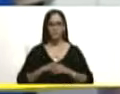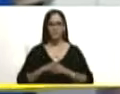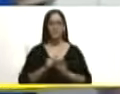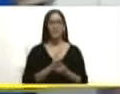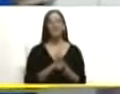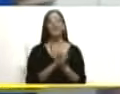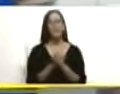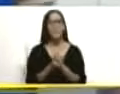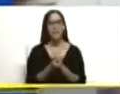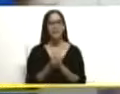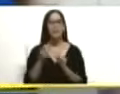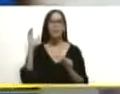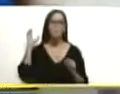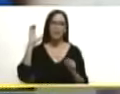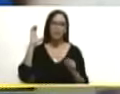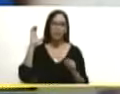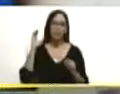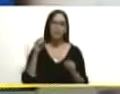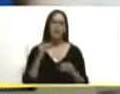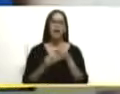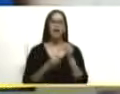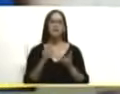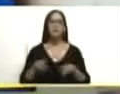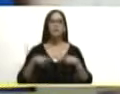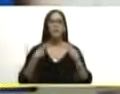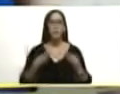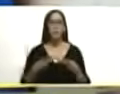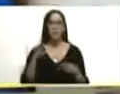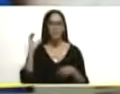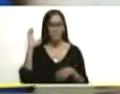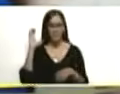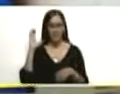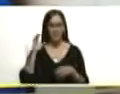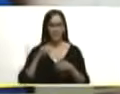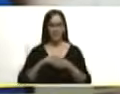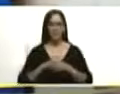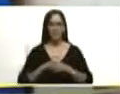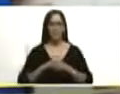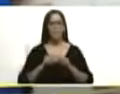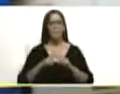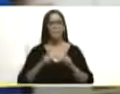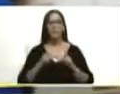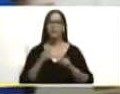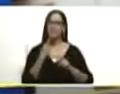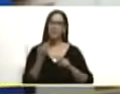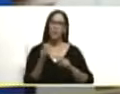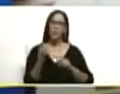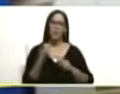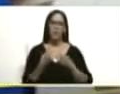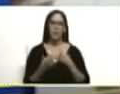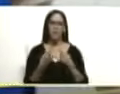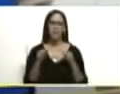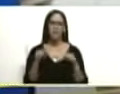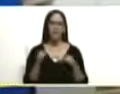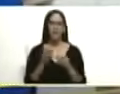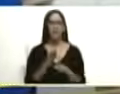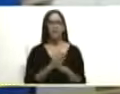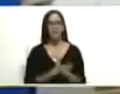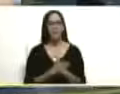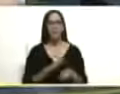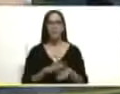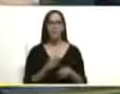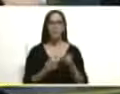Cambiar la patria, hacer una nueva patria. Pero decía cómo eran las cosas aquí antes, porque se tiende